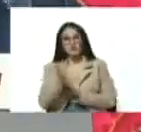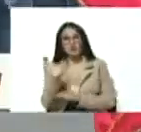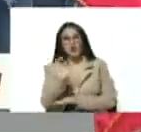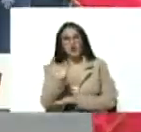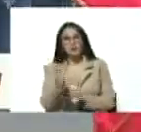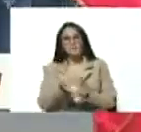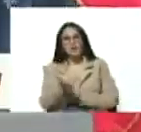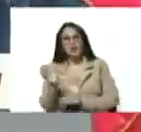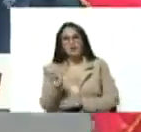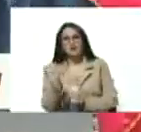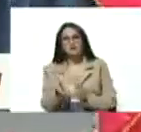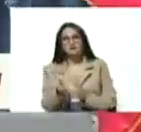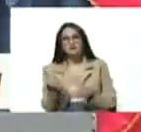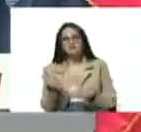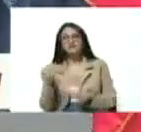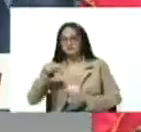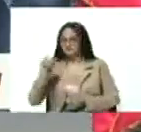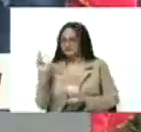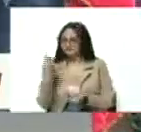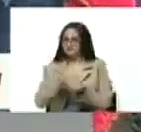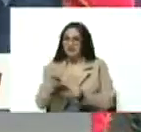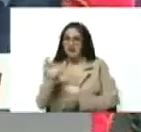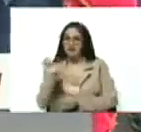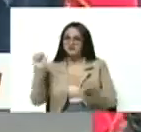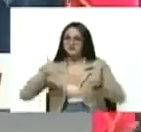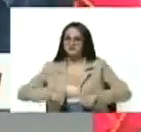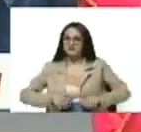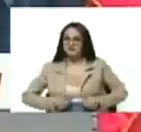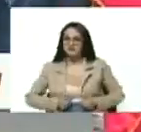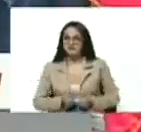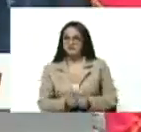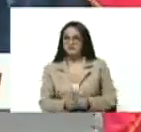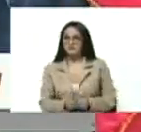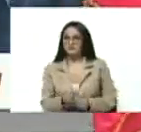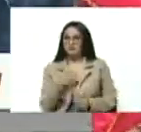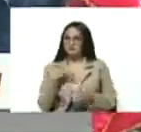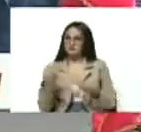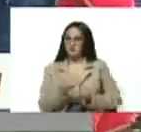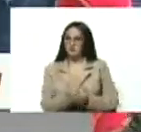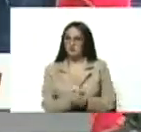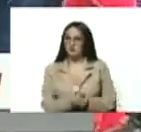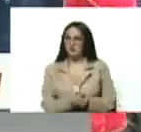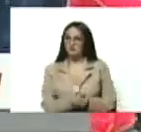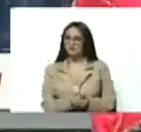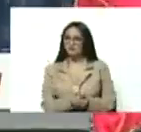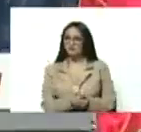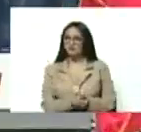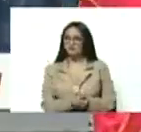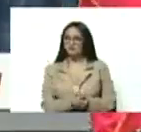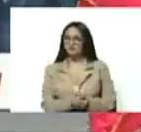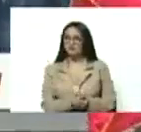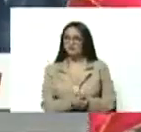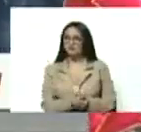vamos? Para Caracas. Yo estoy seguro que es así. Yo estoy seguro que es aquí. Que es así.